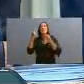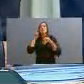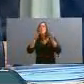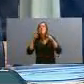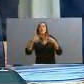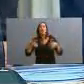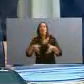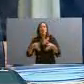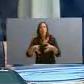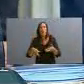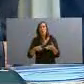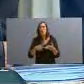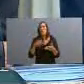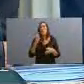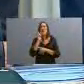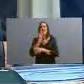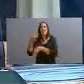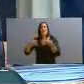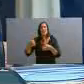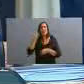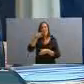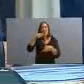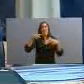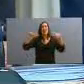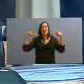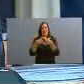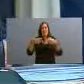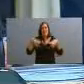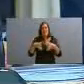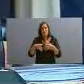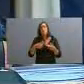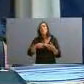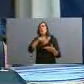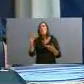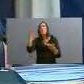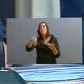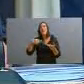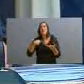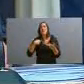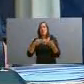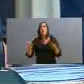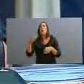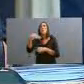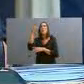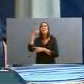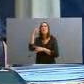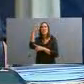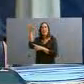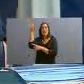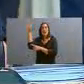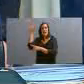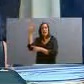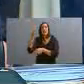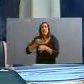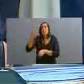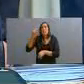muchas medidas. Las últimas que yo inauguré, proyecto Buenos Aires Seguro, instalación de 1.200 cámaras de videovigilancia de alta definición